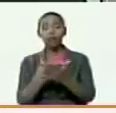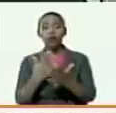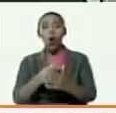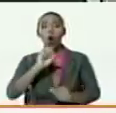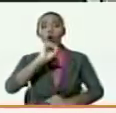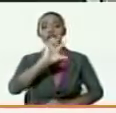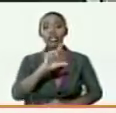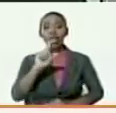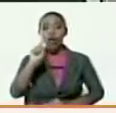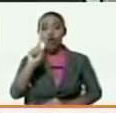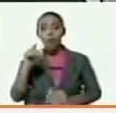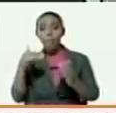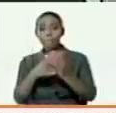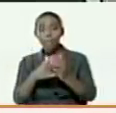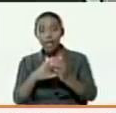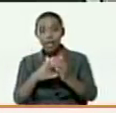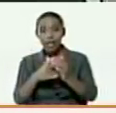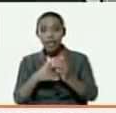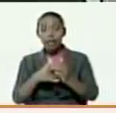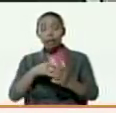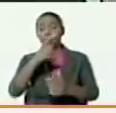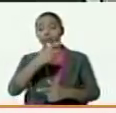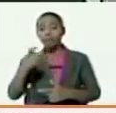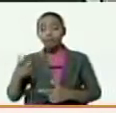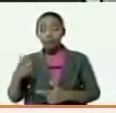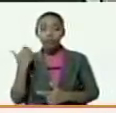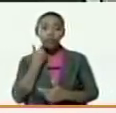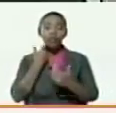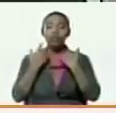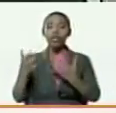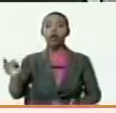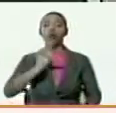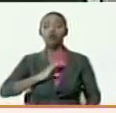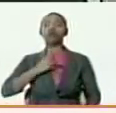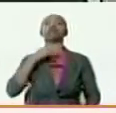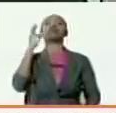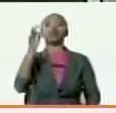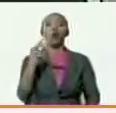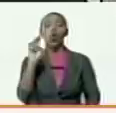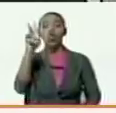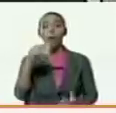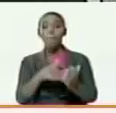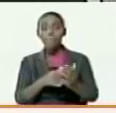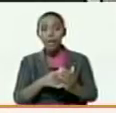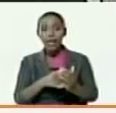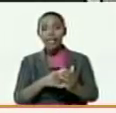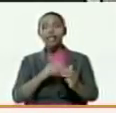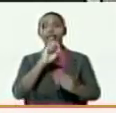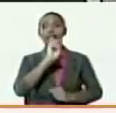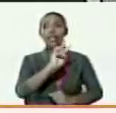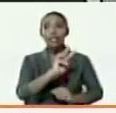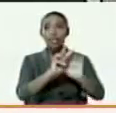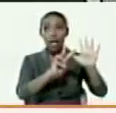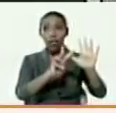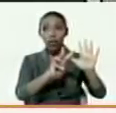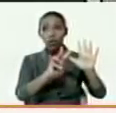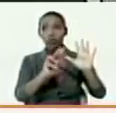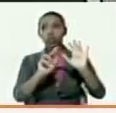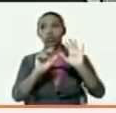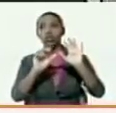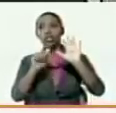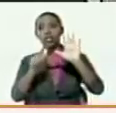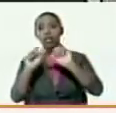81.109 casos de coronavirus, con 2.761 muertes. El 97% de estos casos han sido en